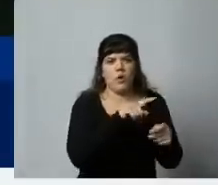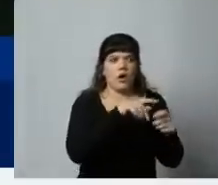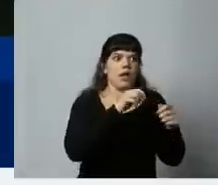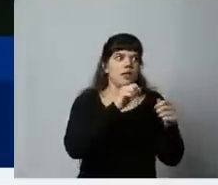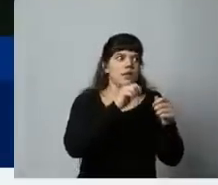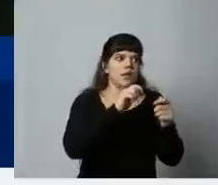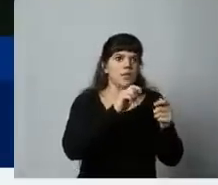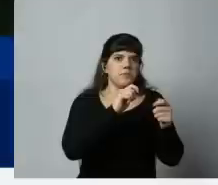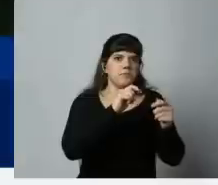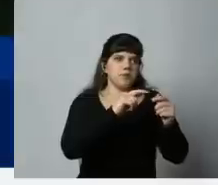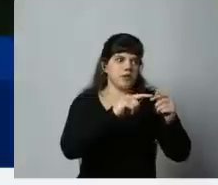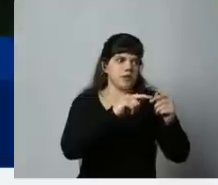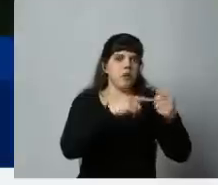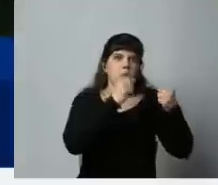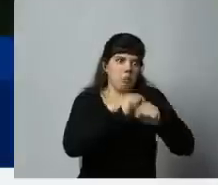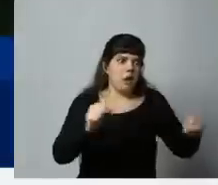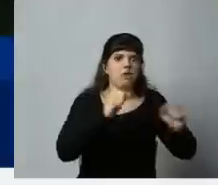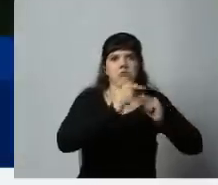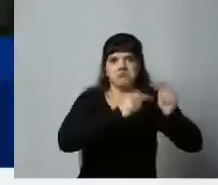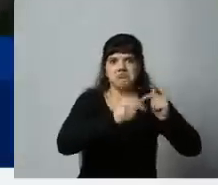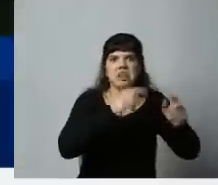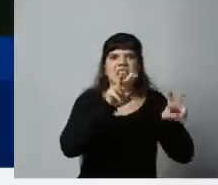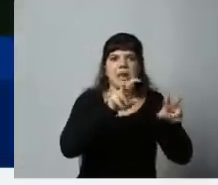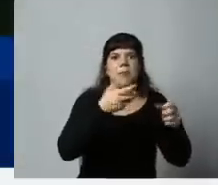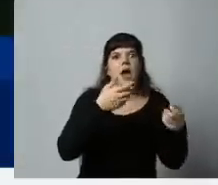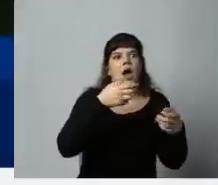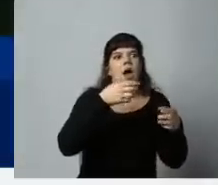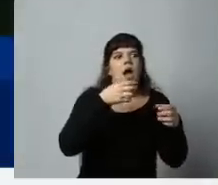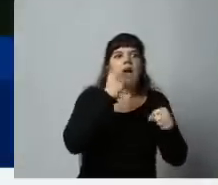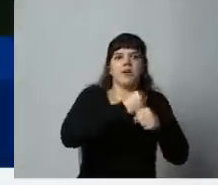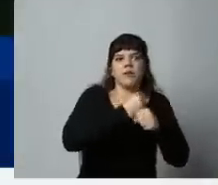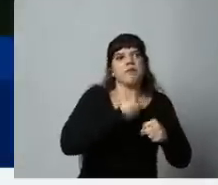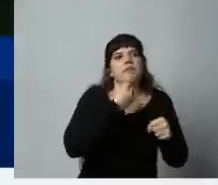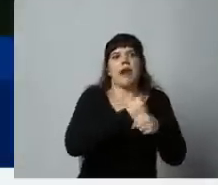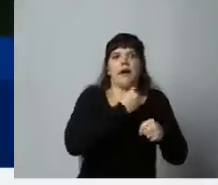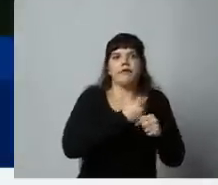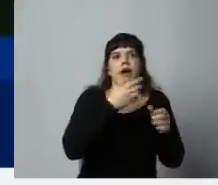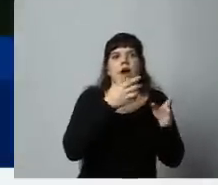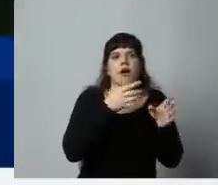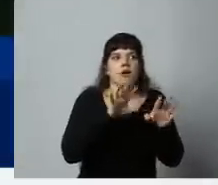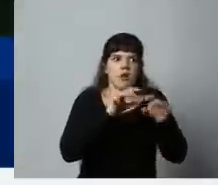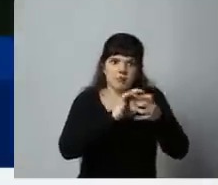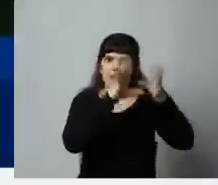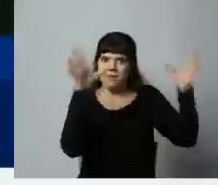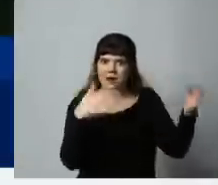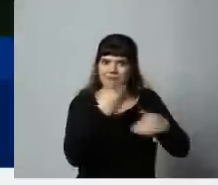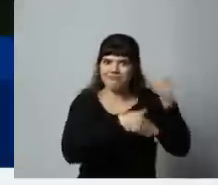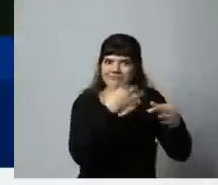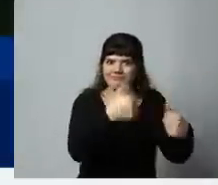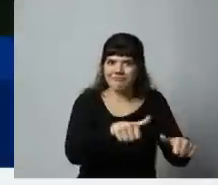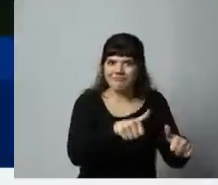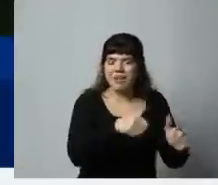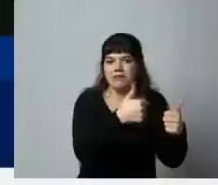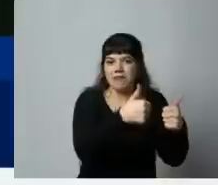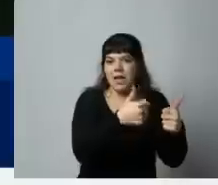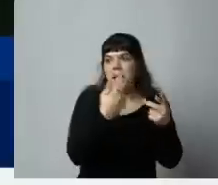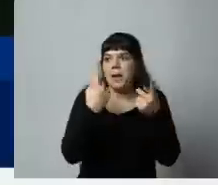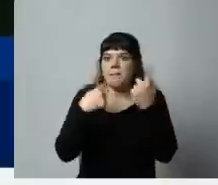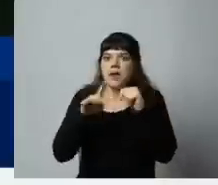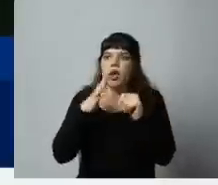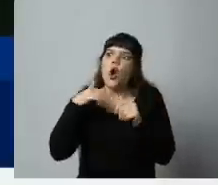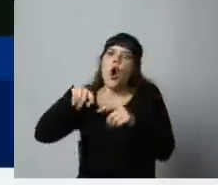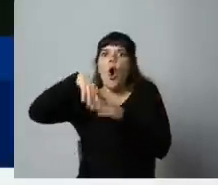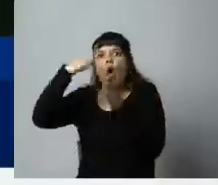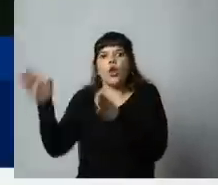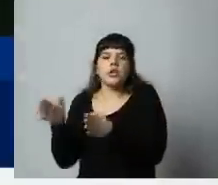productiva mantengan distribución del ingreso y la riqueza y profundicen democracia y del otro lado si bajaron los precios internacionales de las